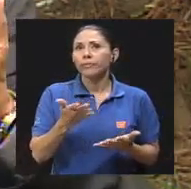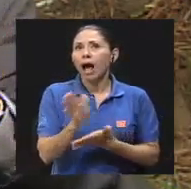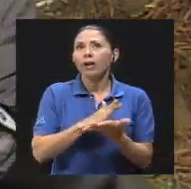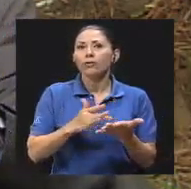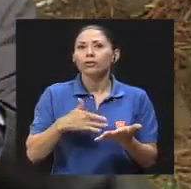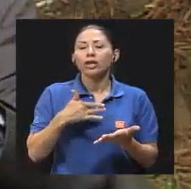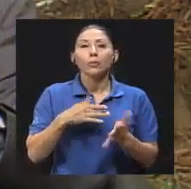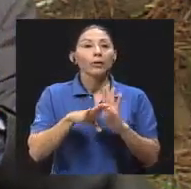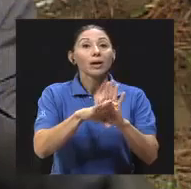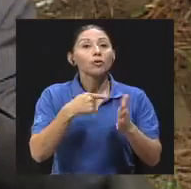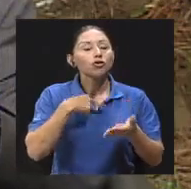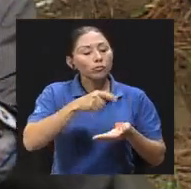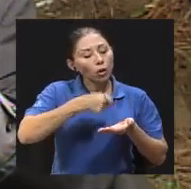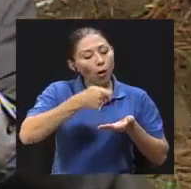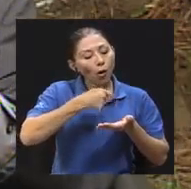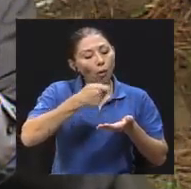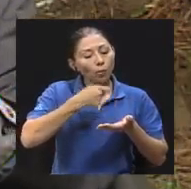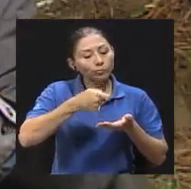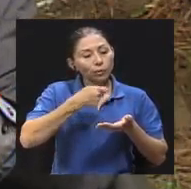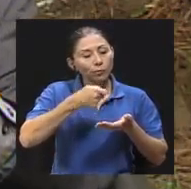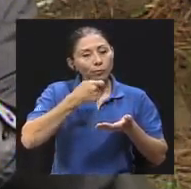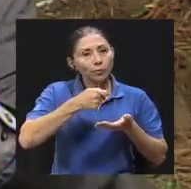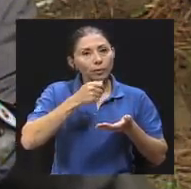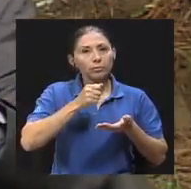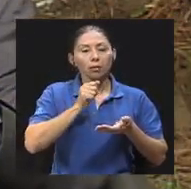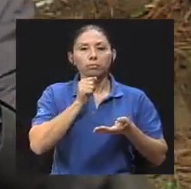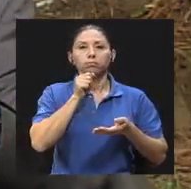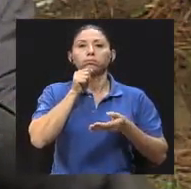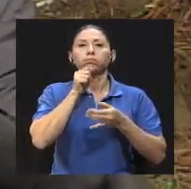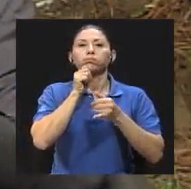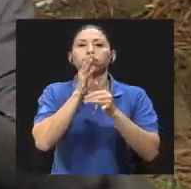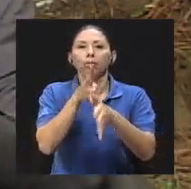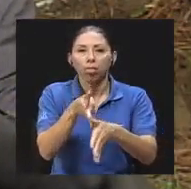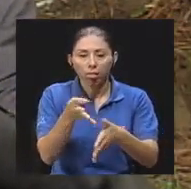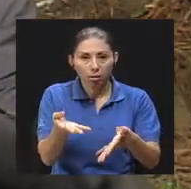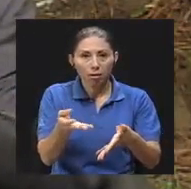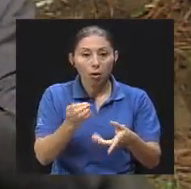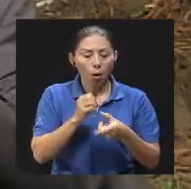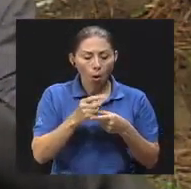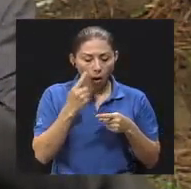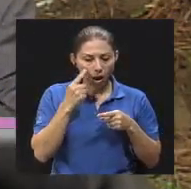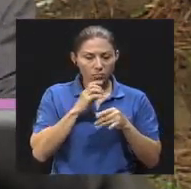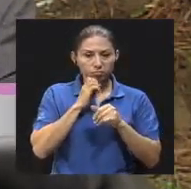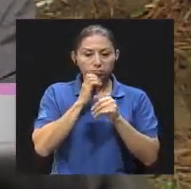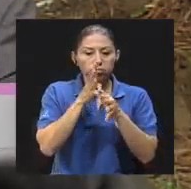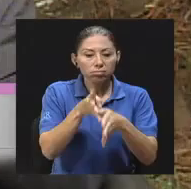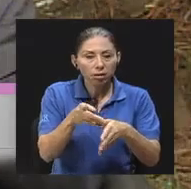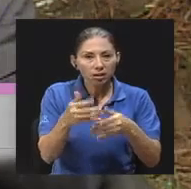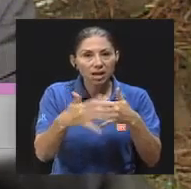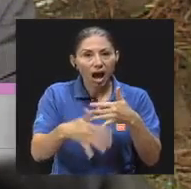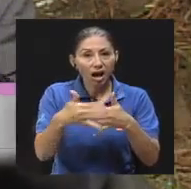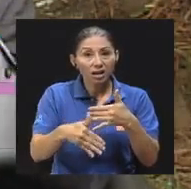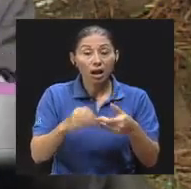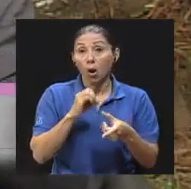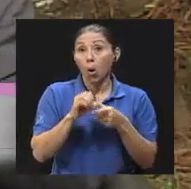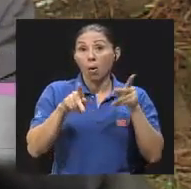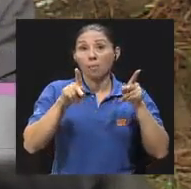severos, que como y vomito, porque no me pasa la comida, o ya hay vómitos con sangre, o incluso ya